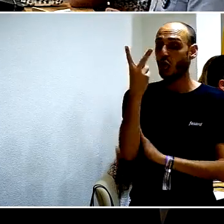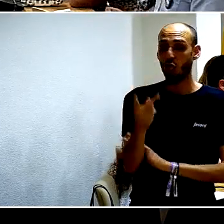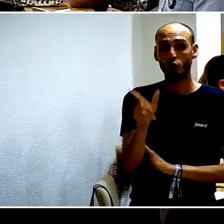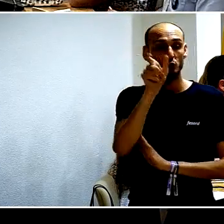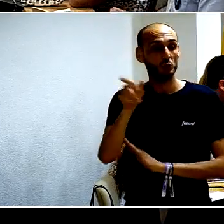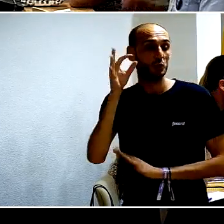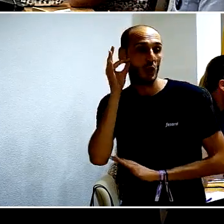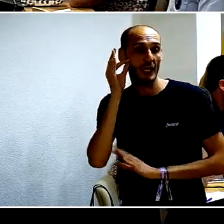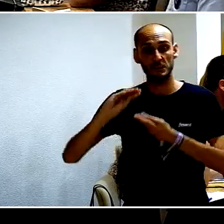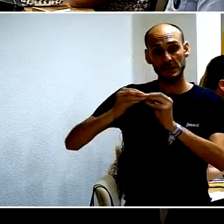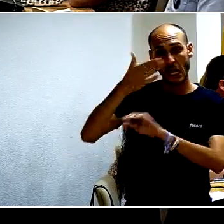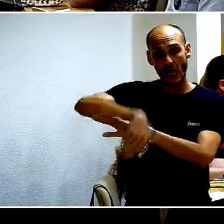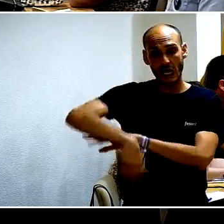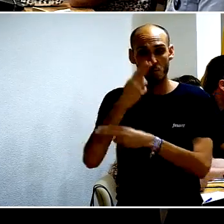calle.